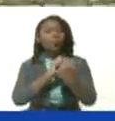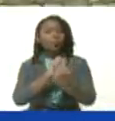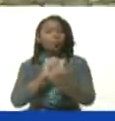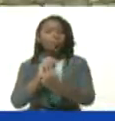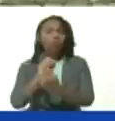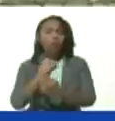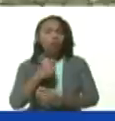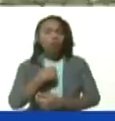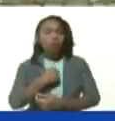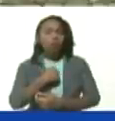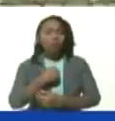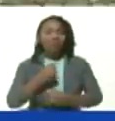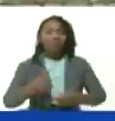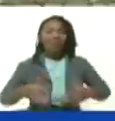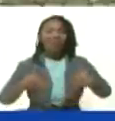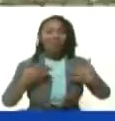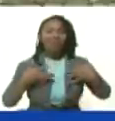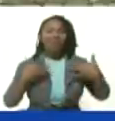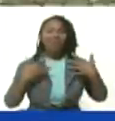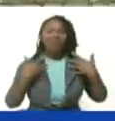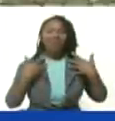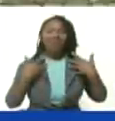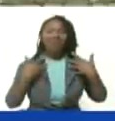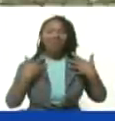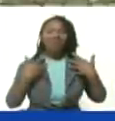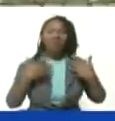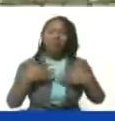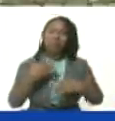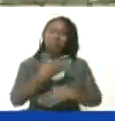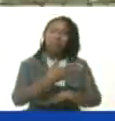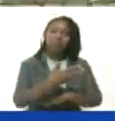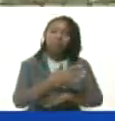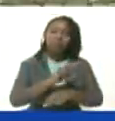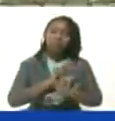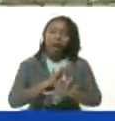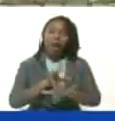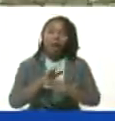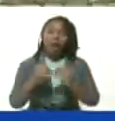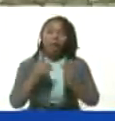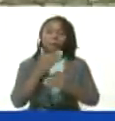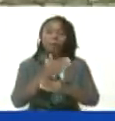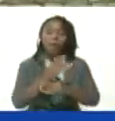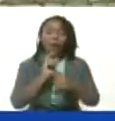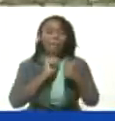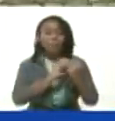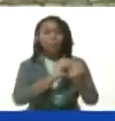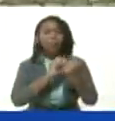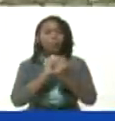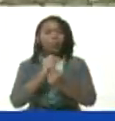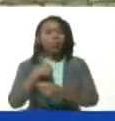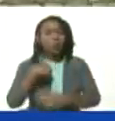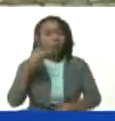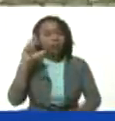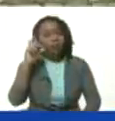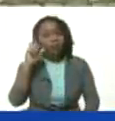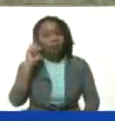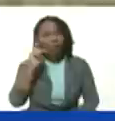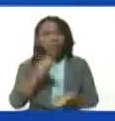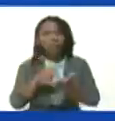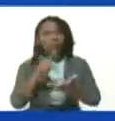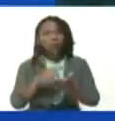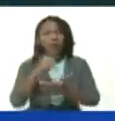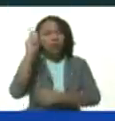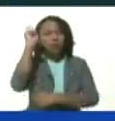y me dio mucha alegría cuando ya después de un buen debate que se dio, escuché la intervención